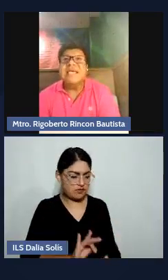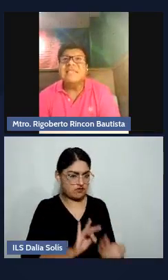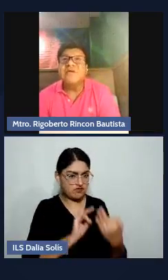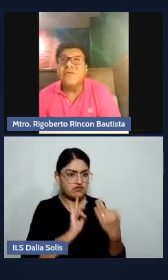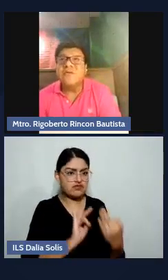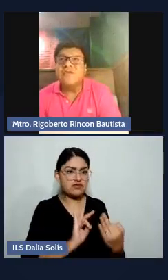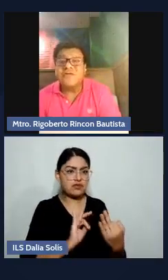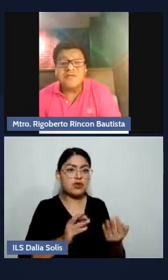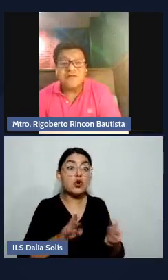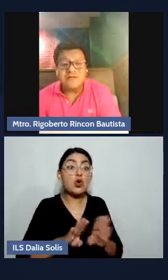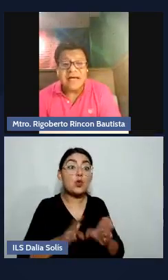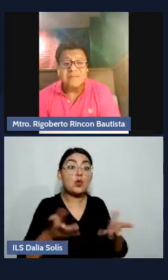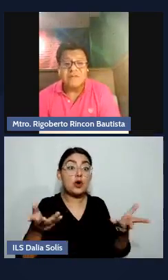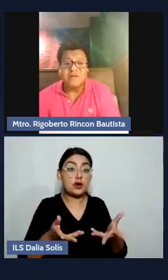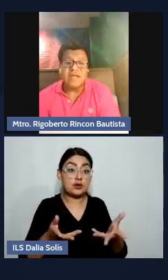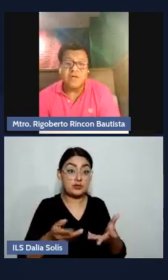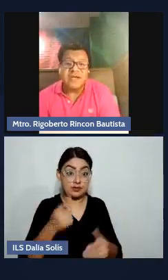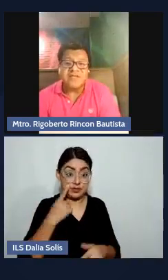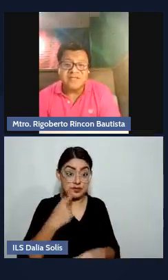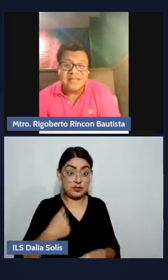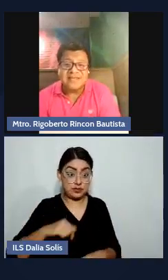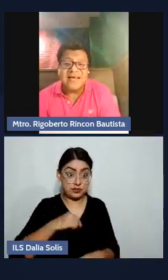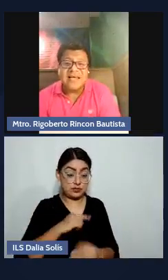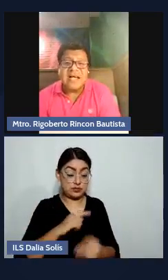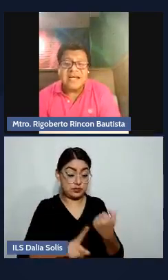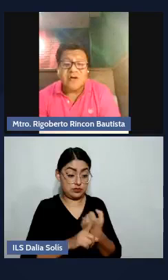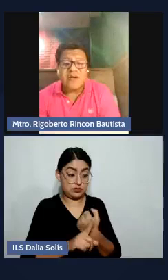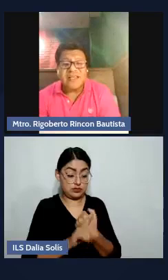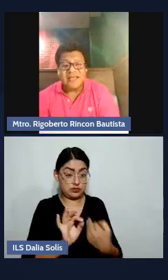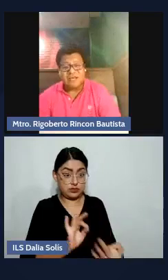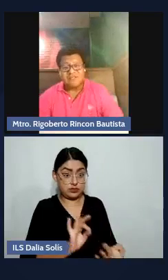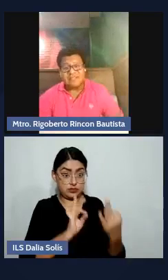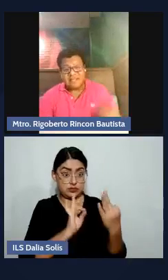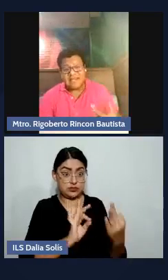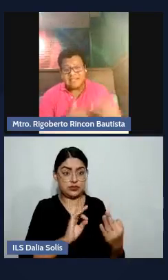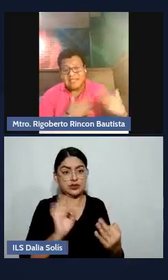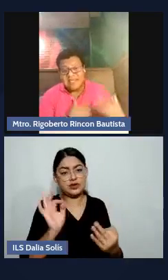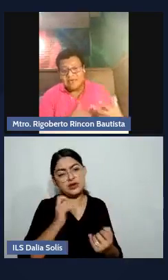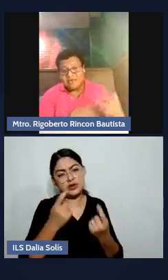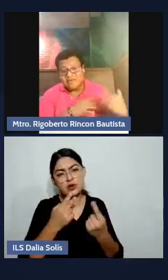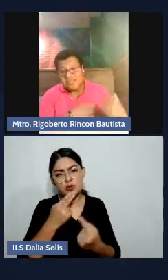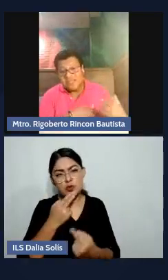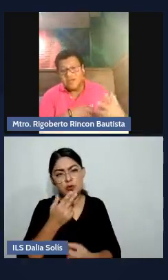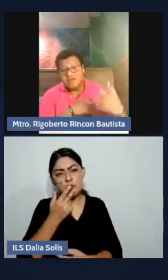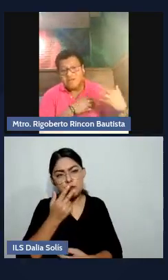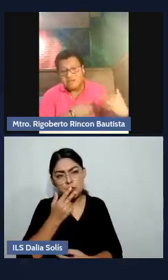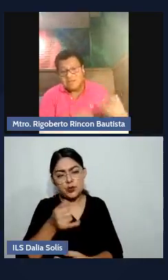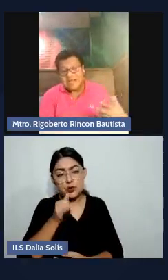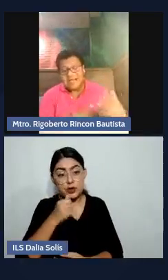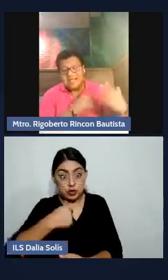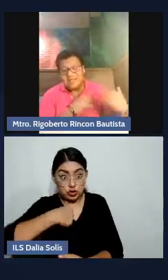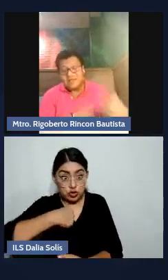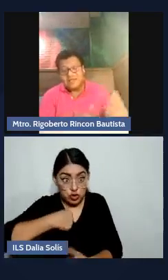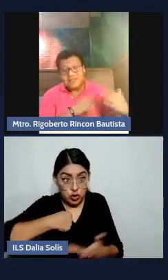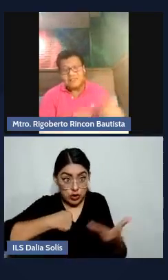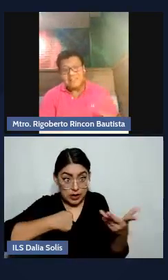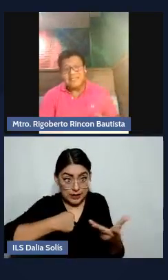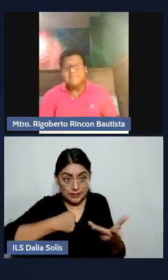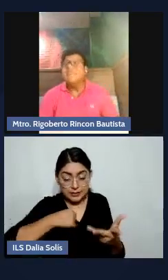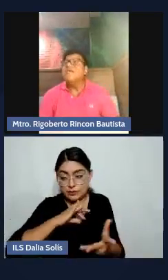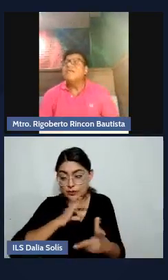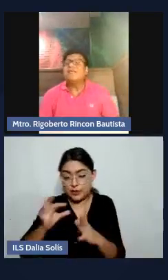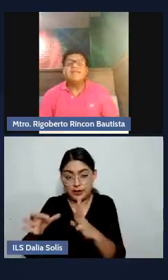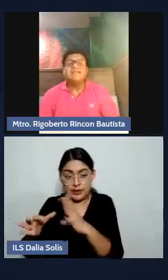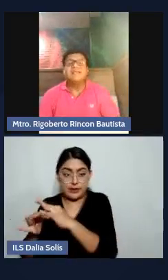nosotros afrontamos con alguna sustancia, recuerden que los de atrás, hijos, niños, familiares, sobrinos, etc., también